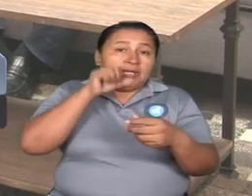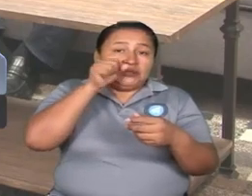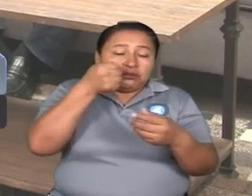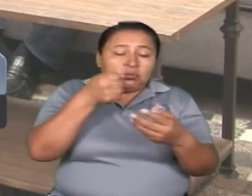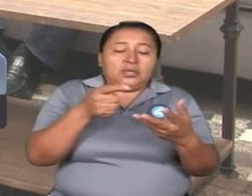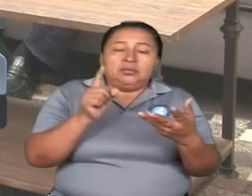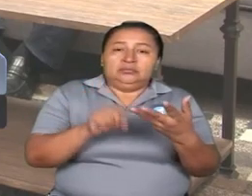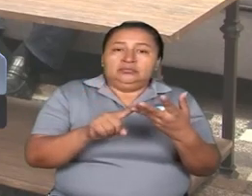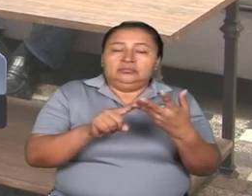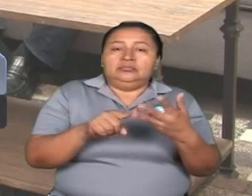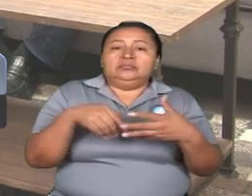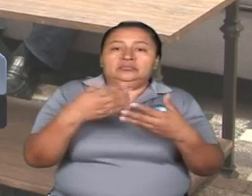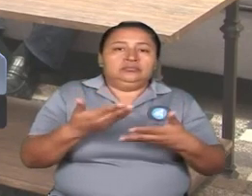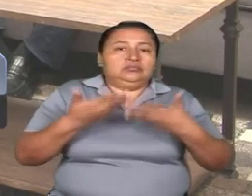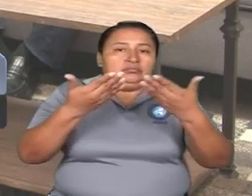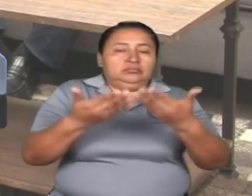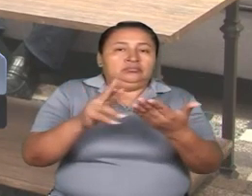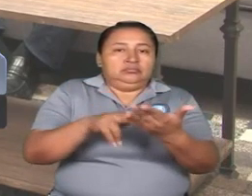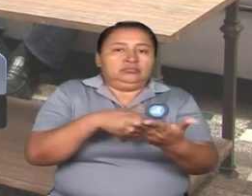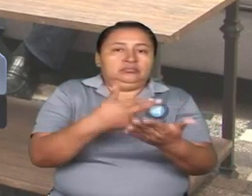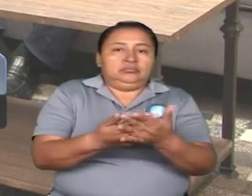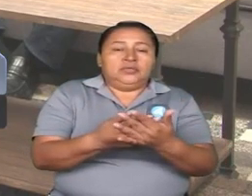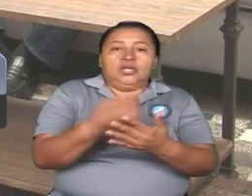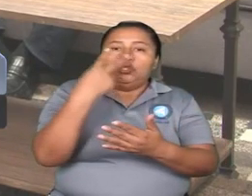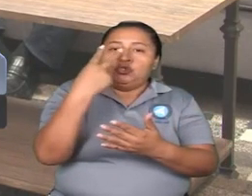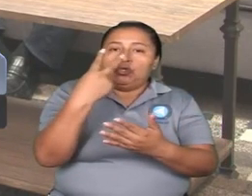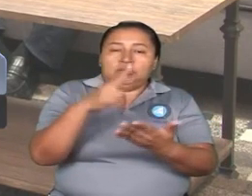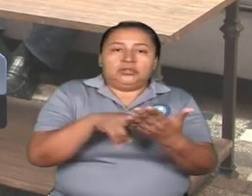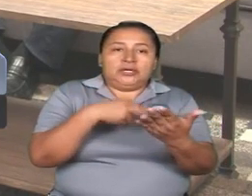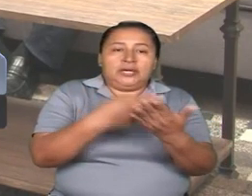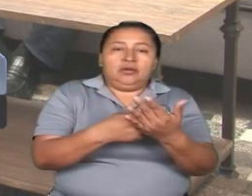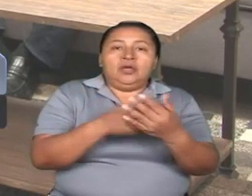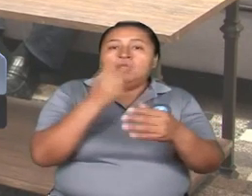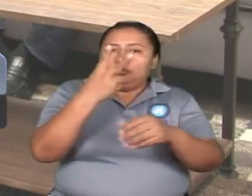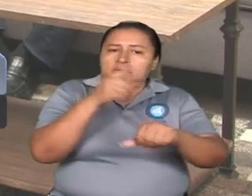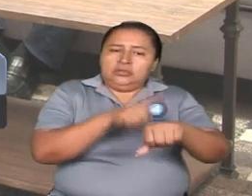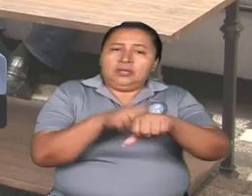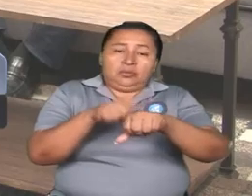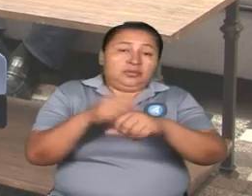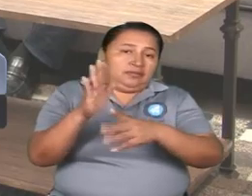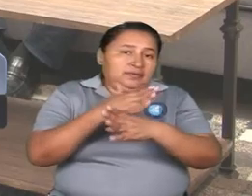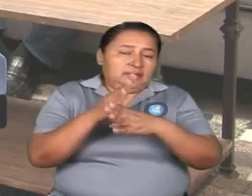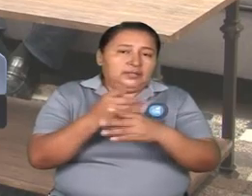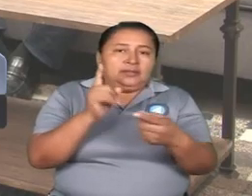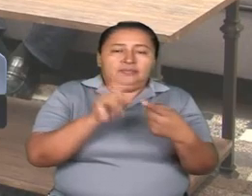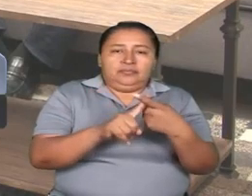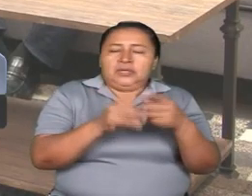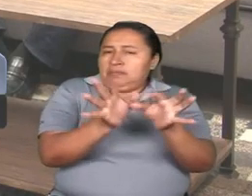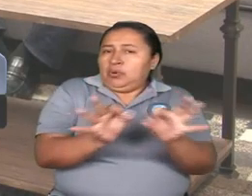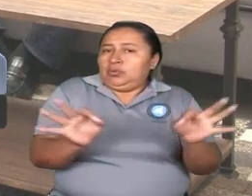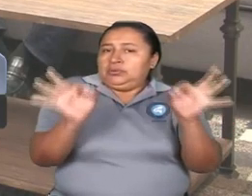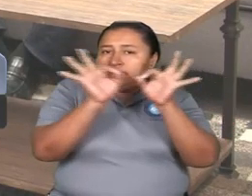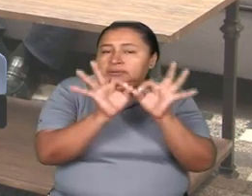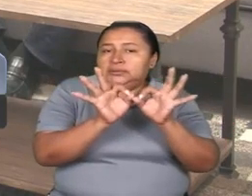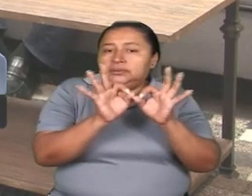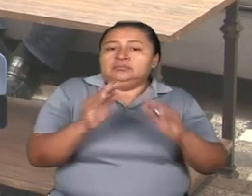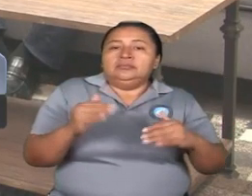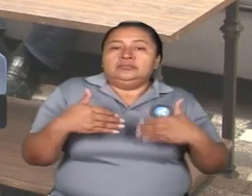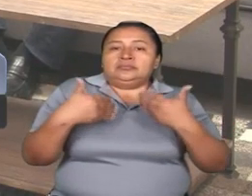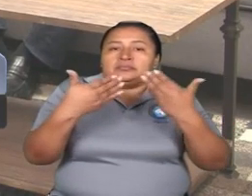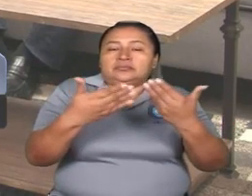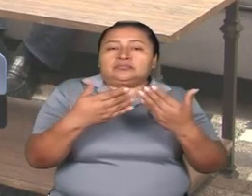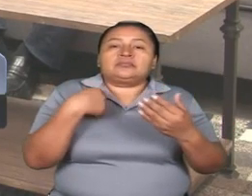Que nos entregó dos donaciones en dos momentos distintos que fueron claves pues, para